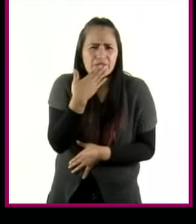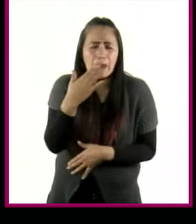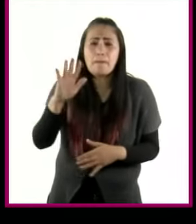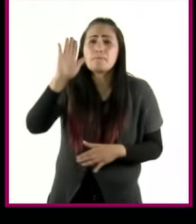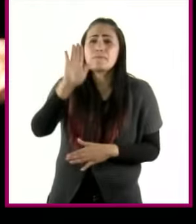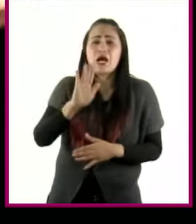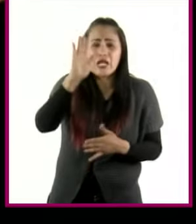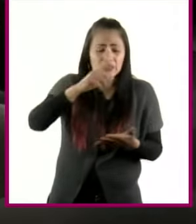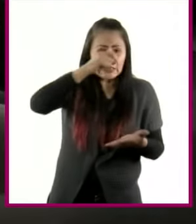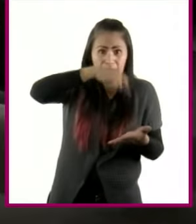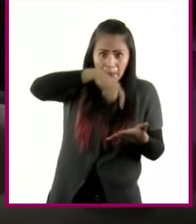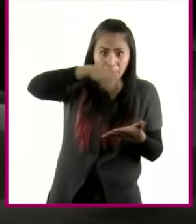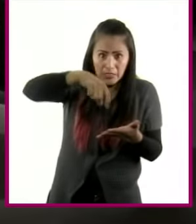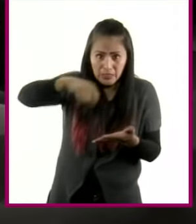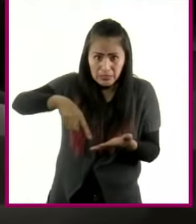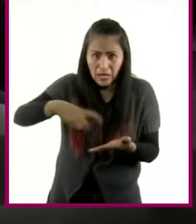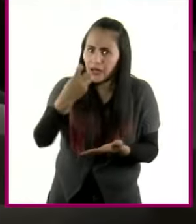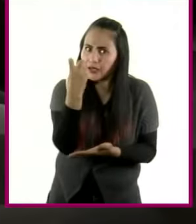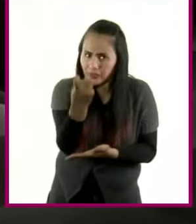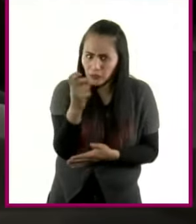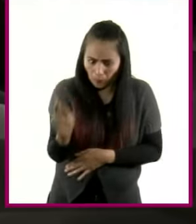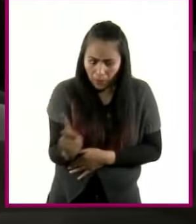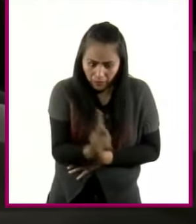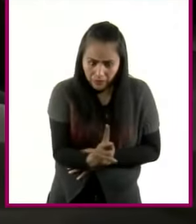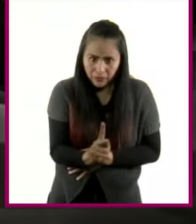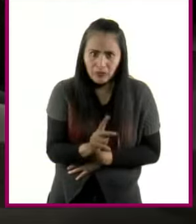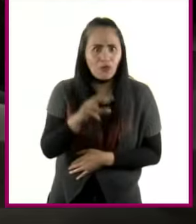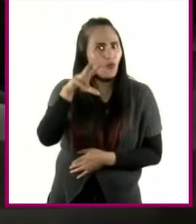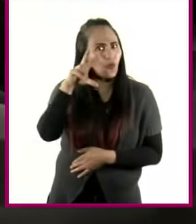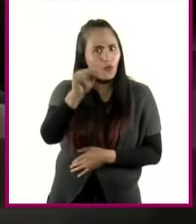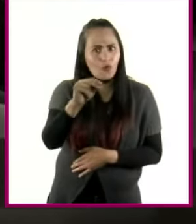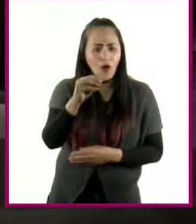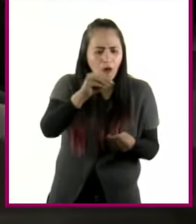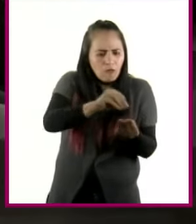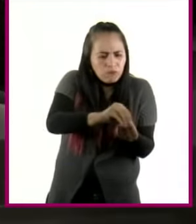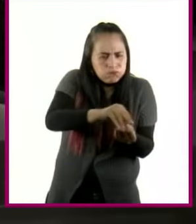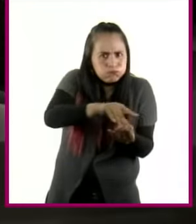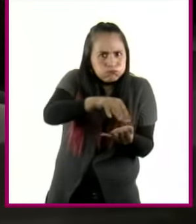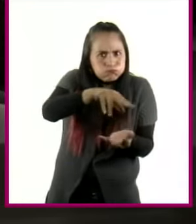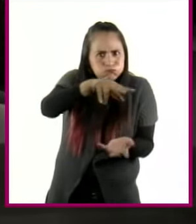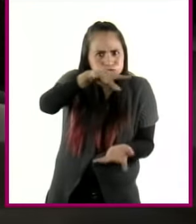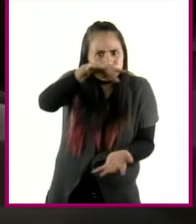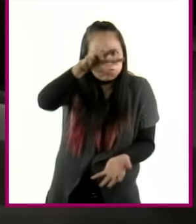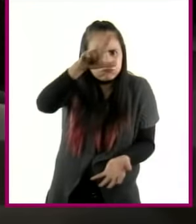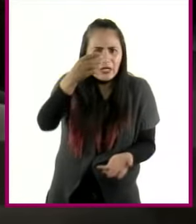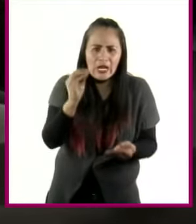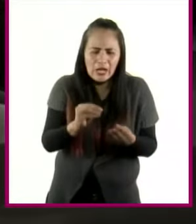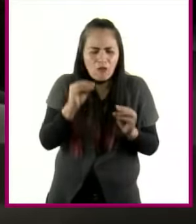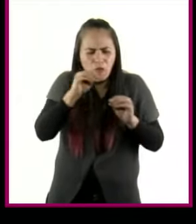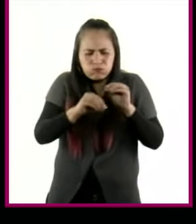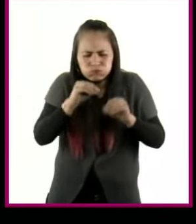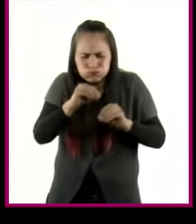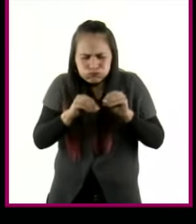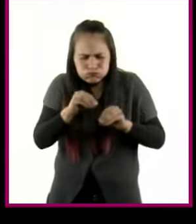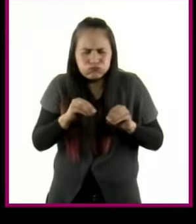resto de los seres, sino que colocó en él un poco de todas esas semillas.